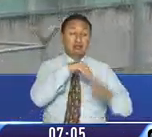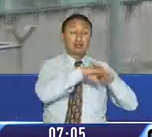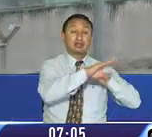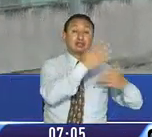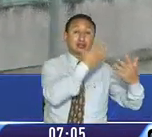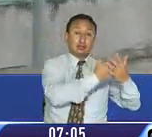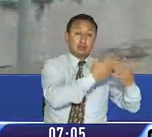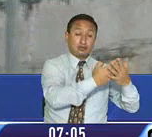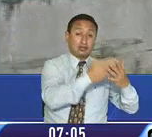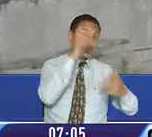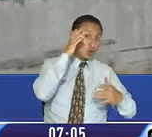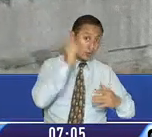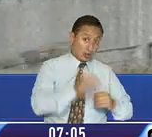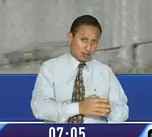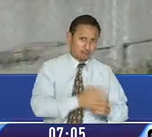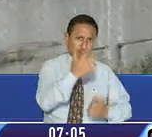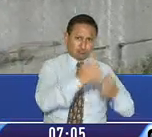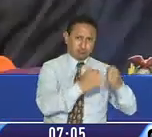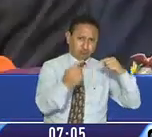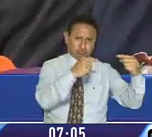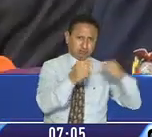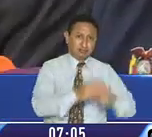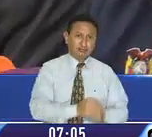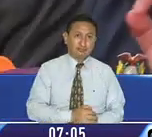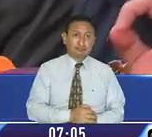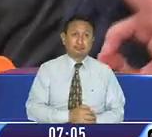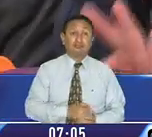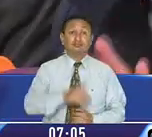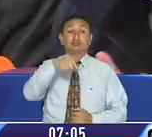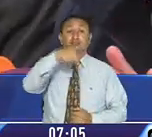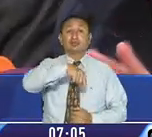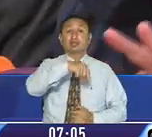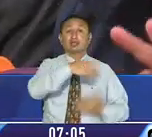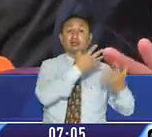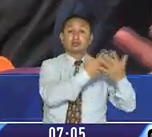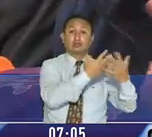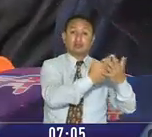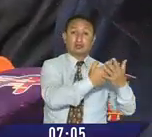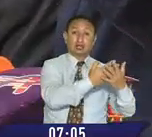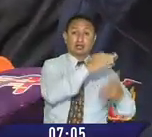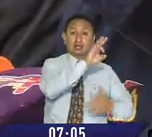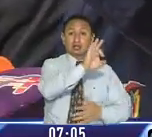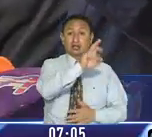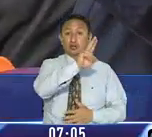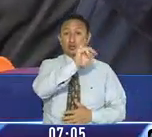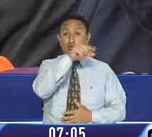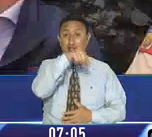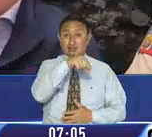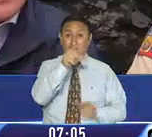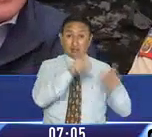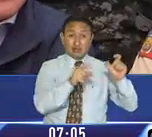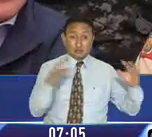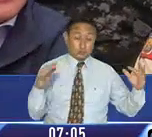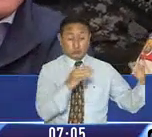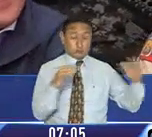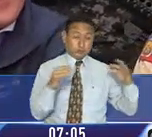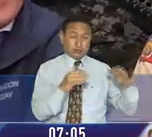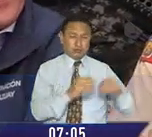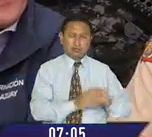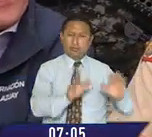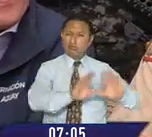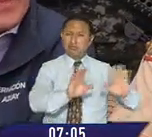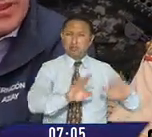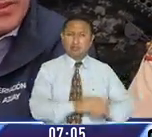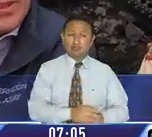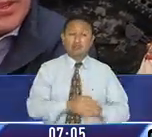la capital Azuaya. En el CPL Turi no existe ningún amotinamiento. El gobernador aclaró que